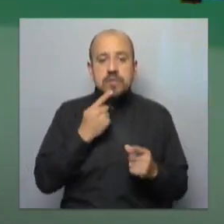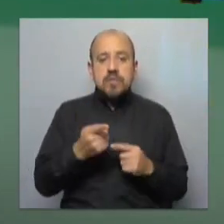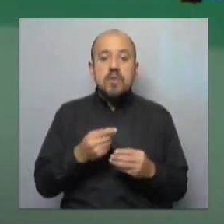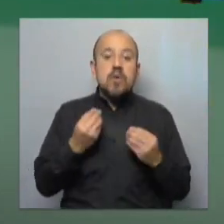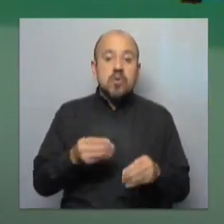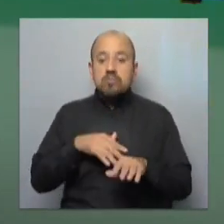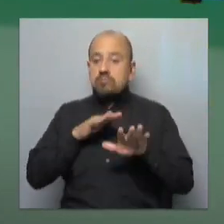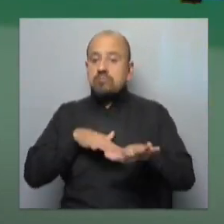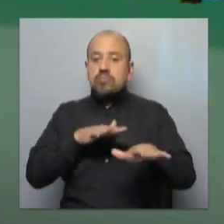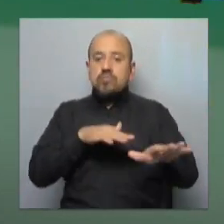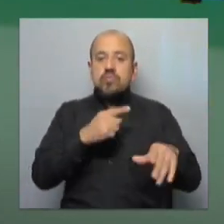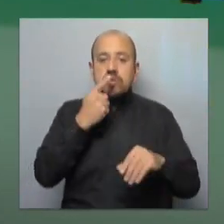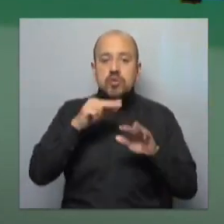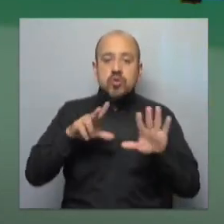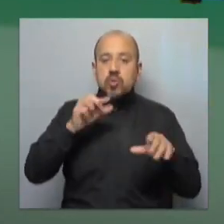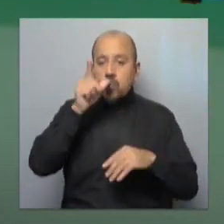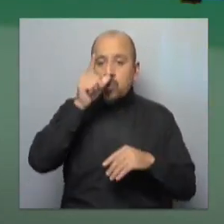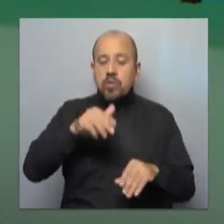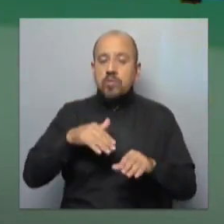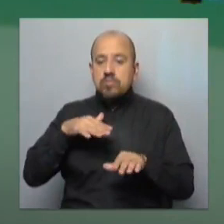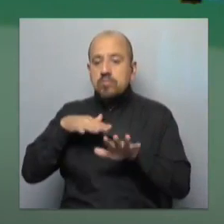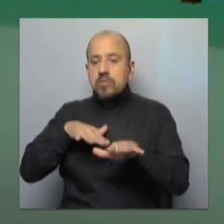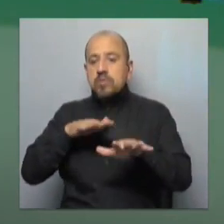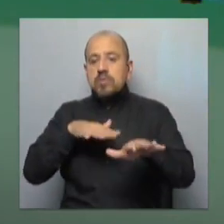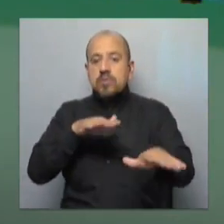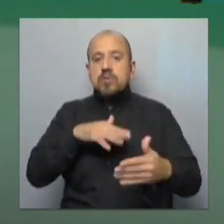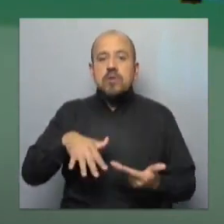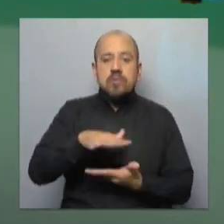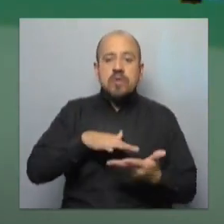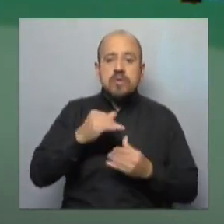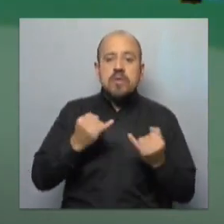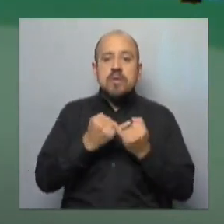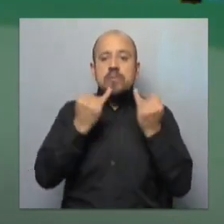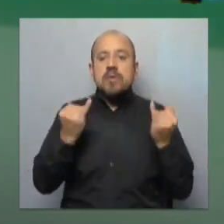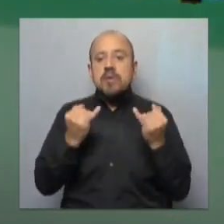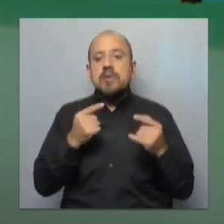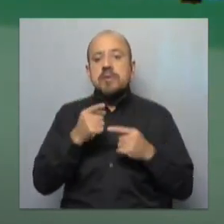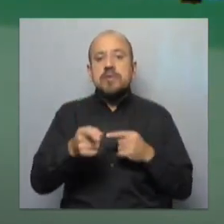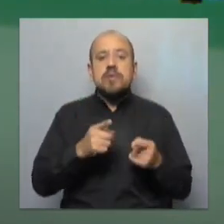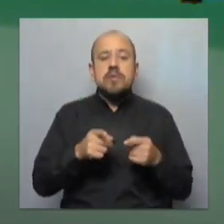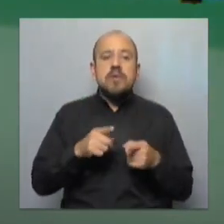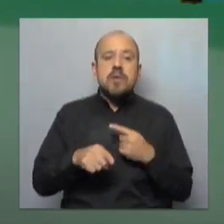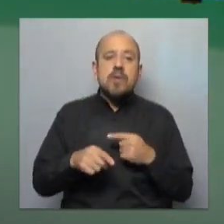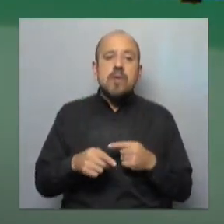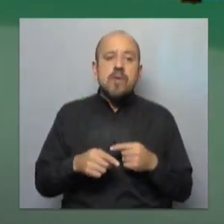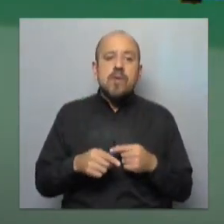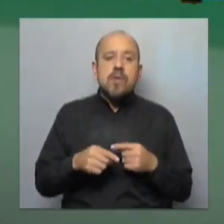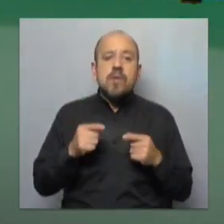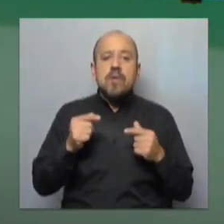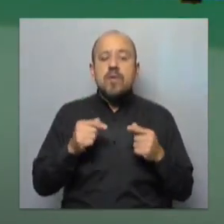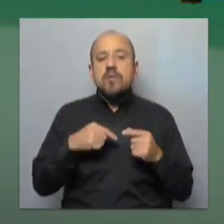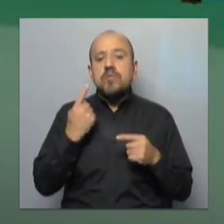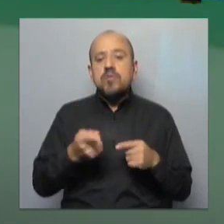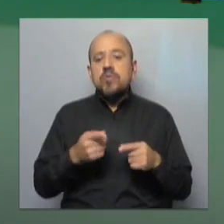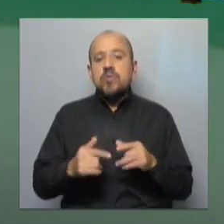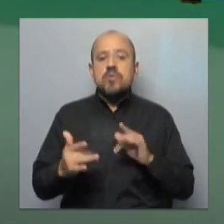cómo avanza por 18 de julio ya rumbo a plaza independencia luego de dejar atrás la explanada de la intendencia de montevideo desde otro de